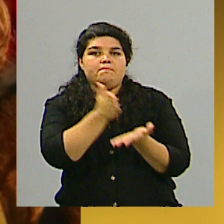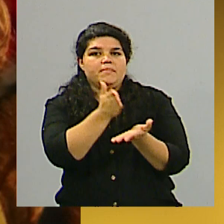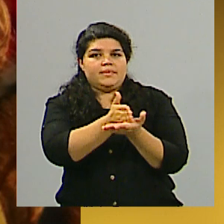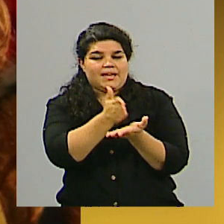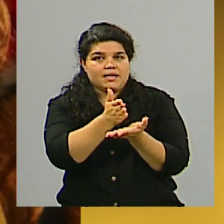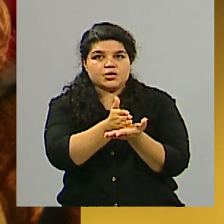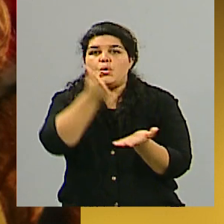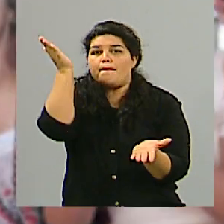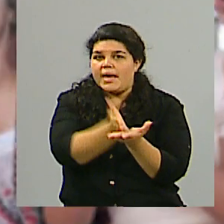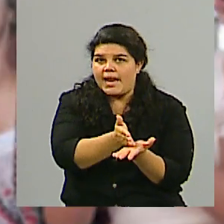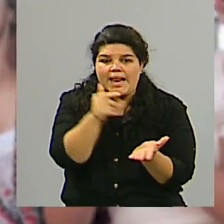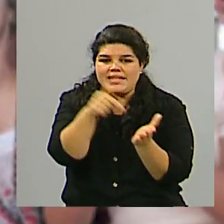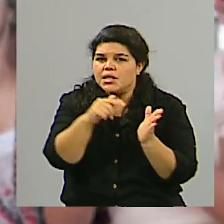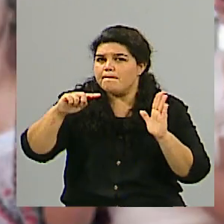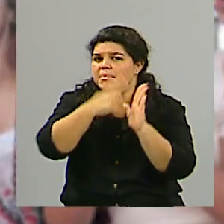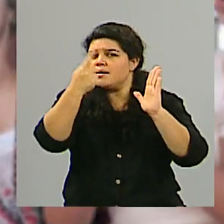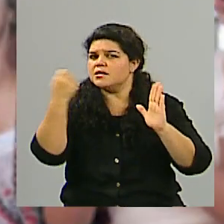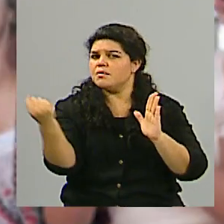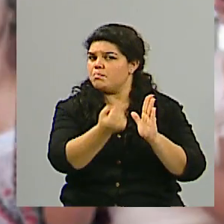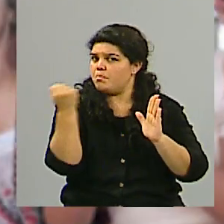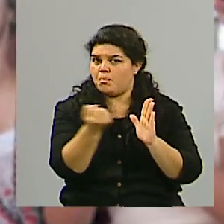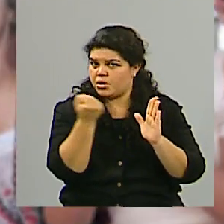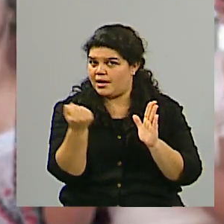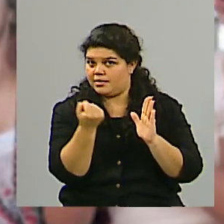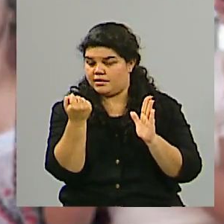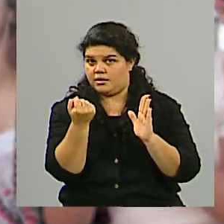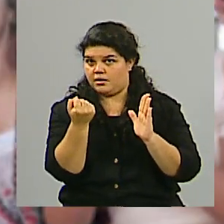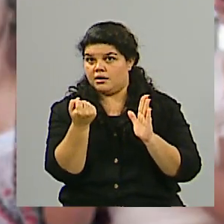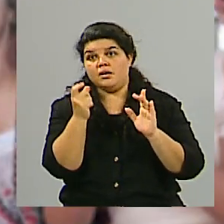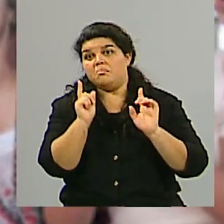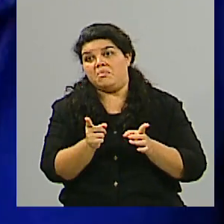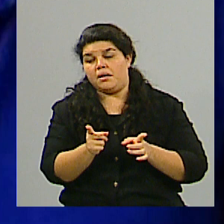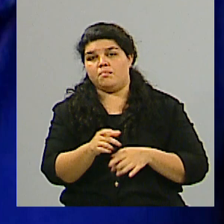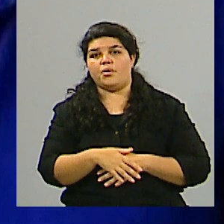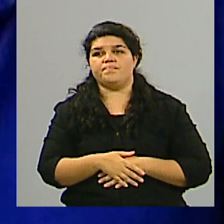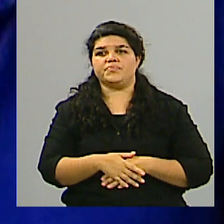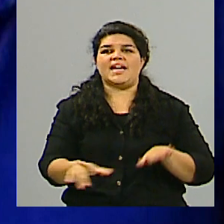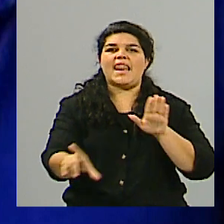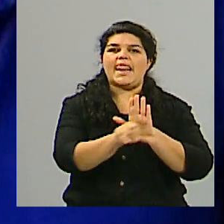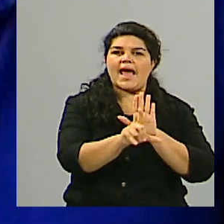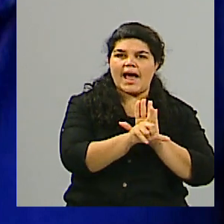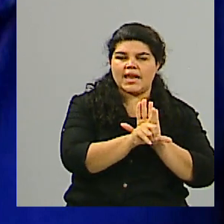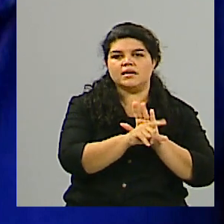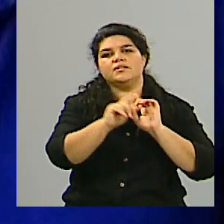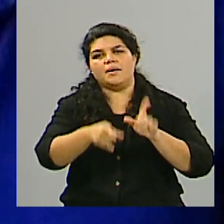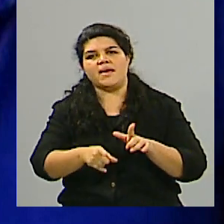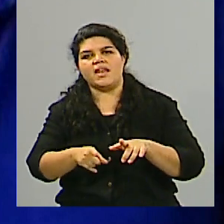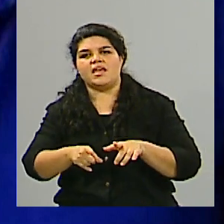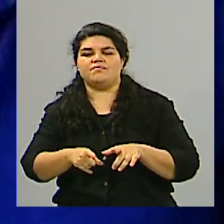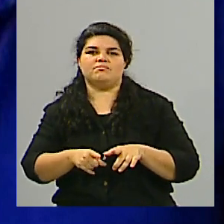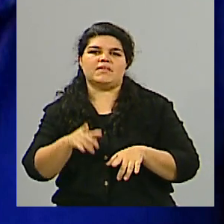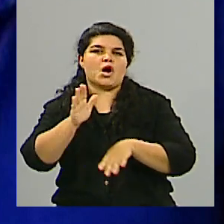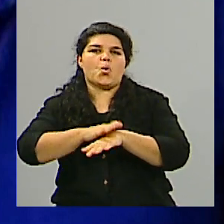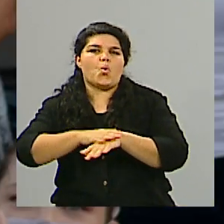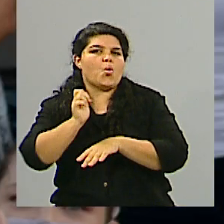importante. Como también hay otros principios que se ponen en juego en la sentencia, como es el principio de legalidad y como es el principio de inocencia. Lo que pasa